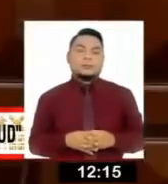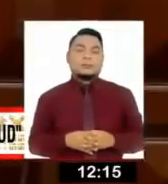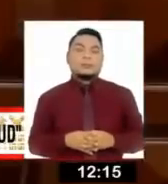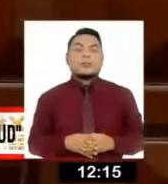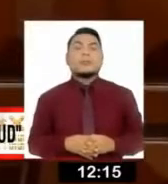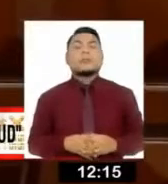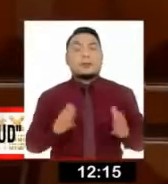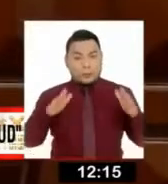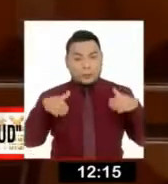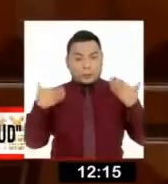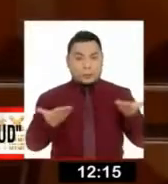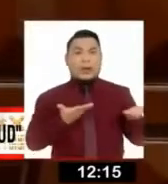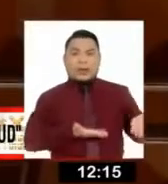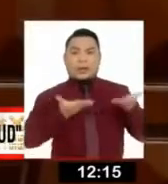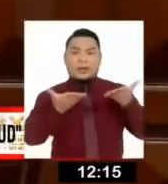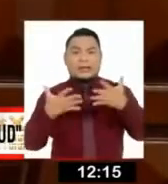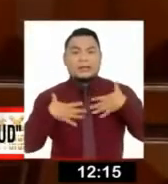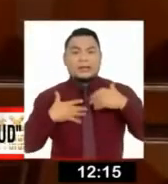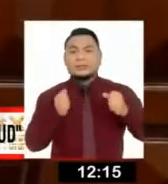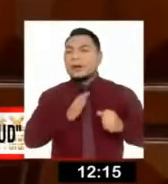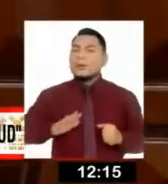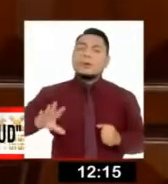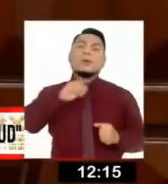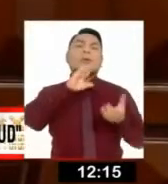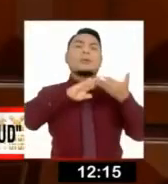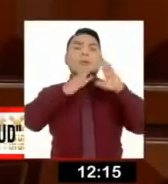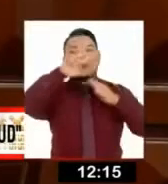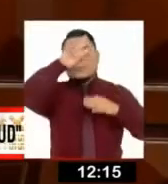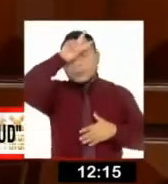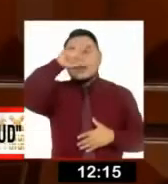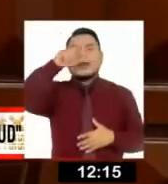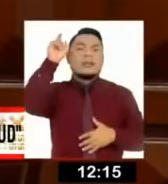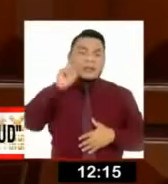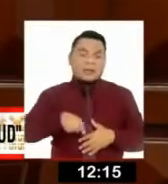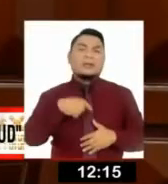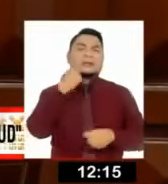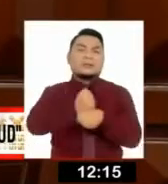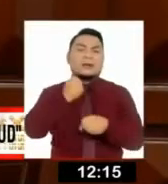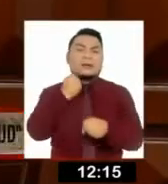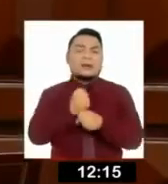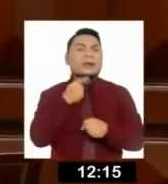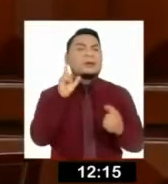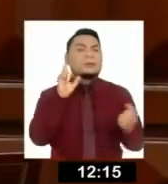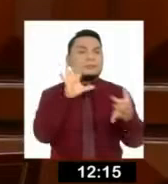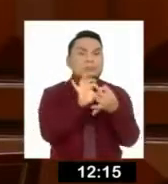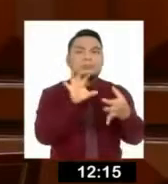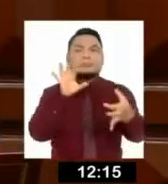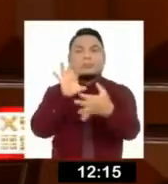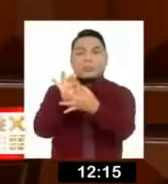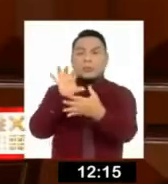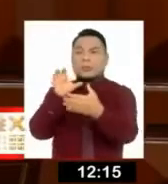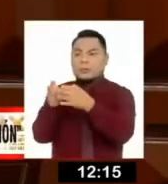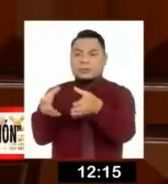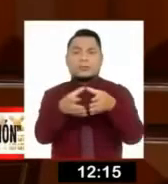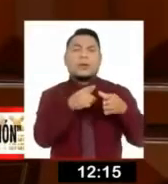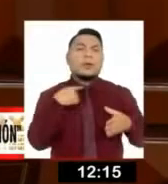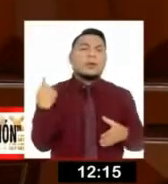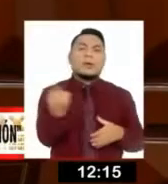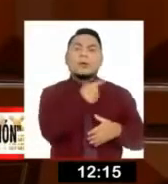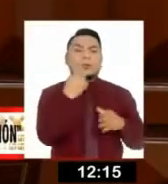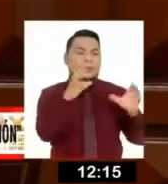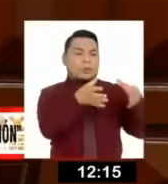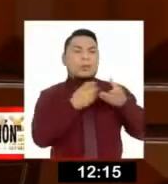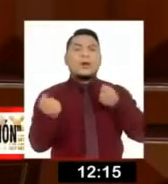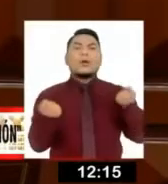Para poder llevar la salud a todos los peruanos, tenemos que trabajar articuladamente entre todos los niveles